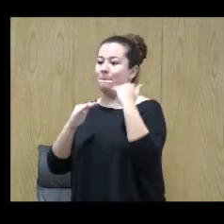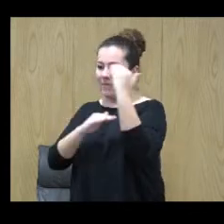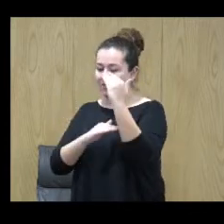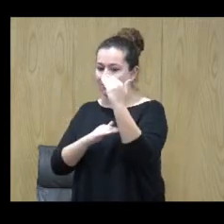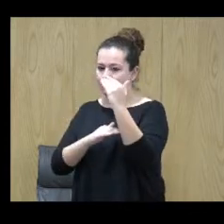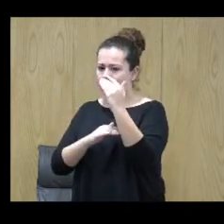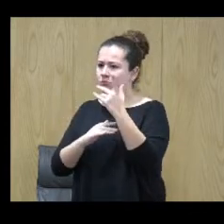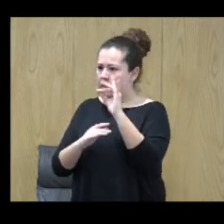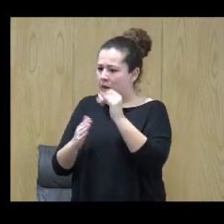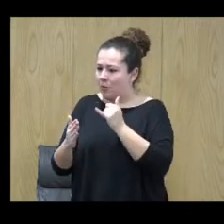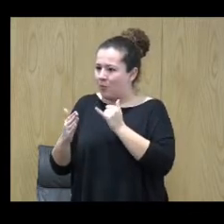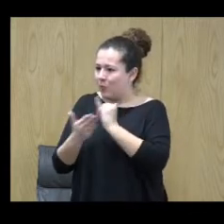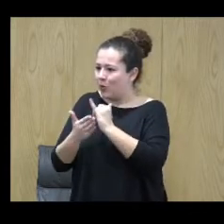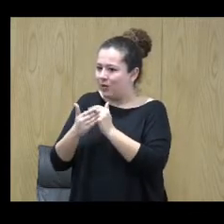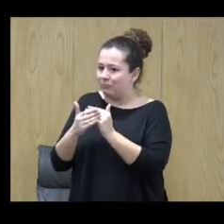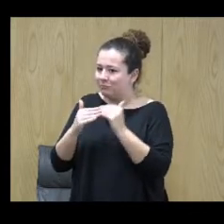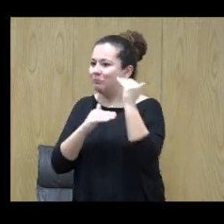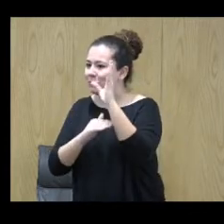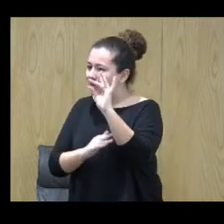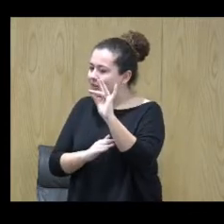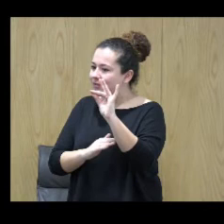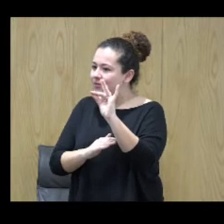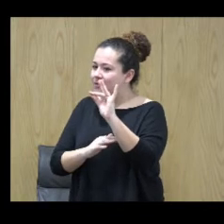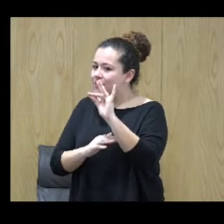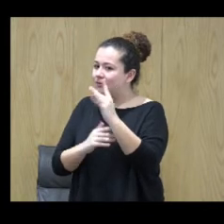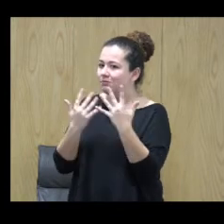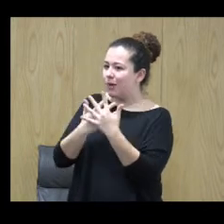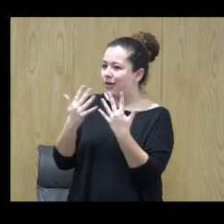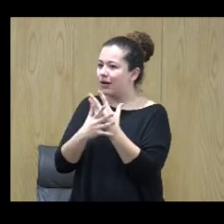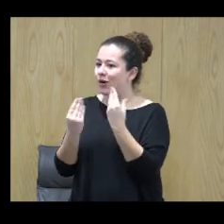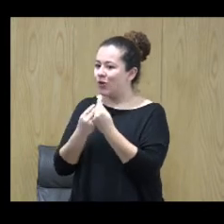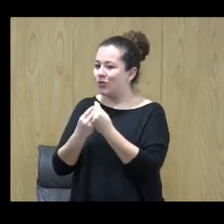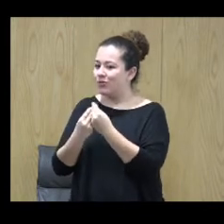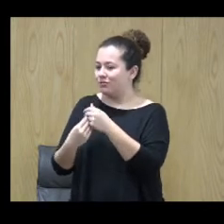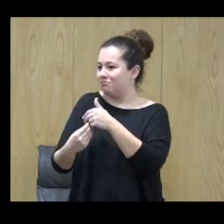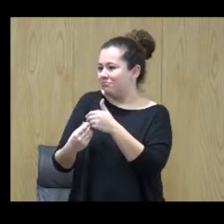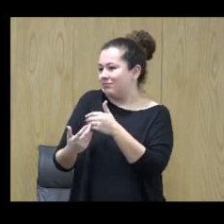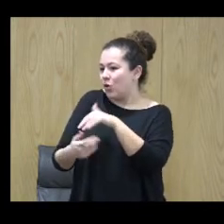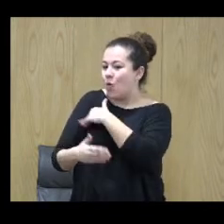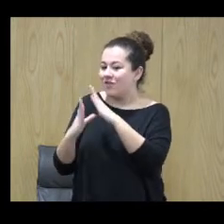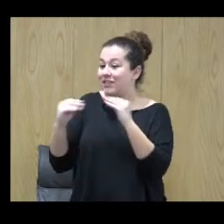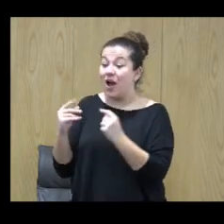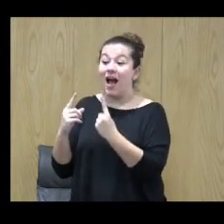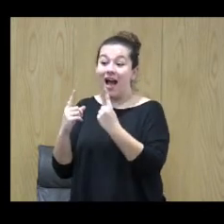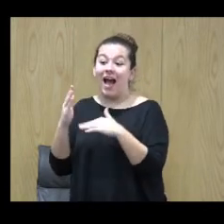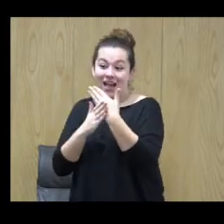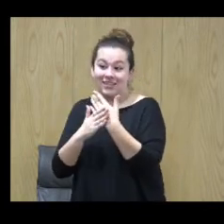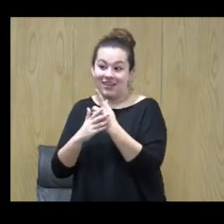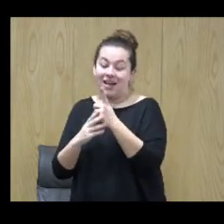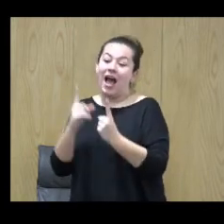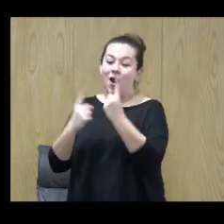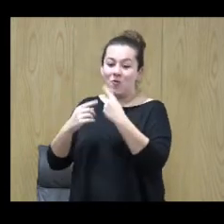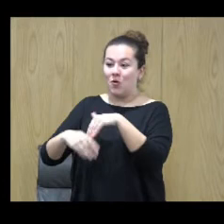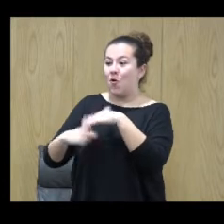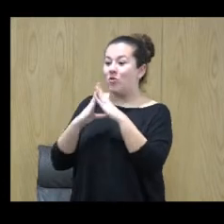pasan la prueba. Y fijaros, se solapan con los universitarios, incluso superan a algunos universitarios. Esto es un dato que no nos